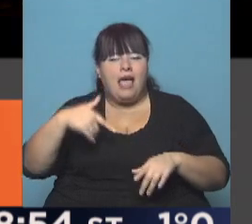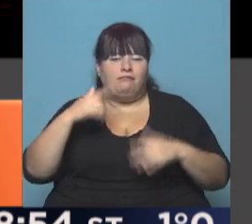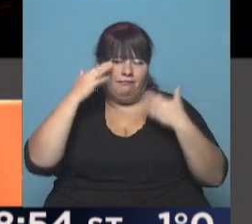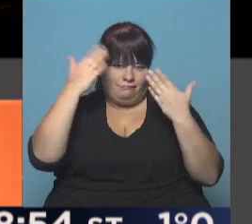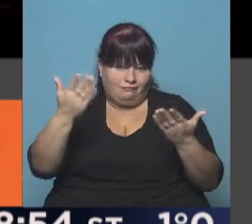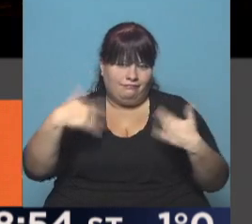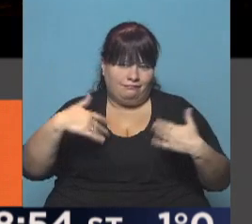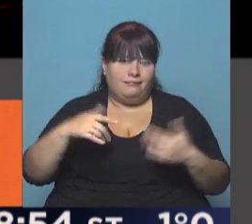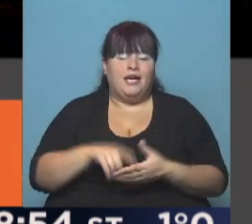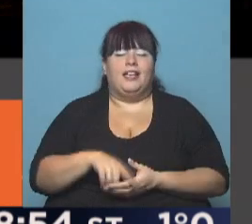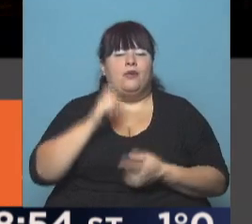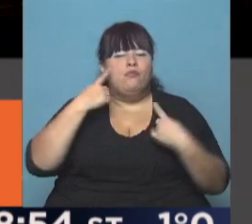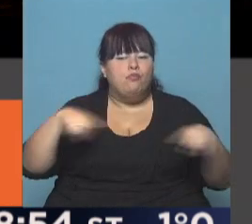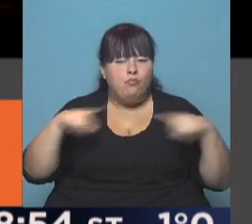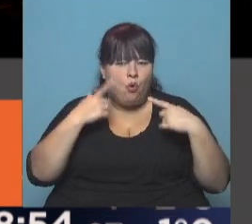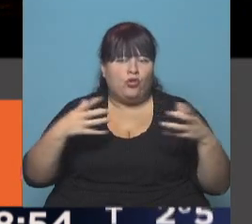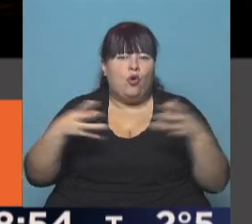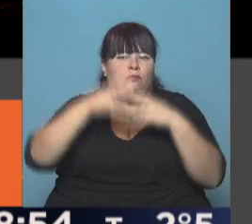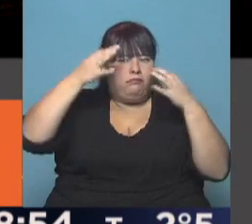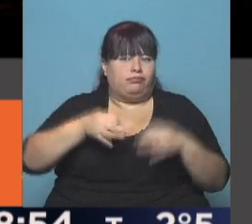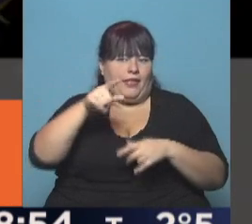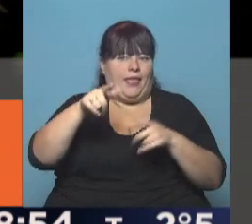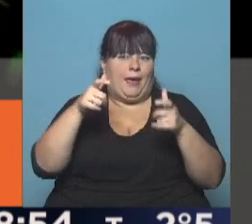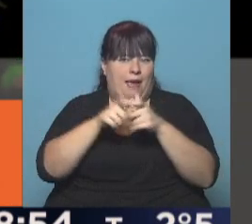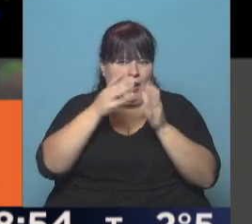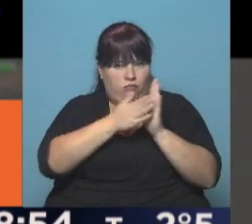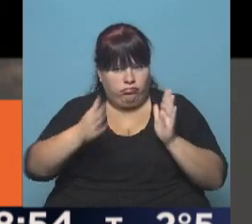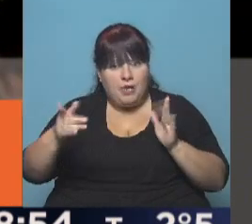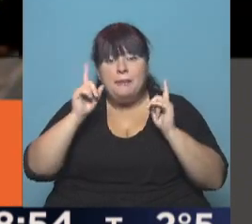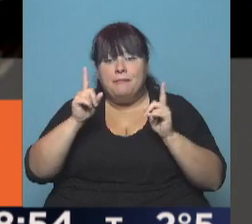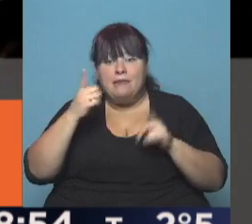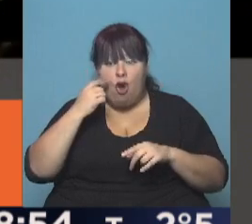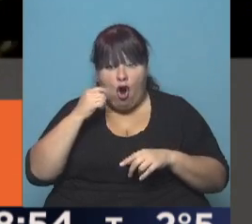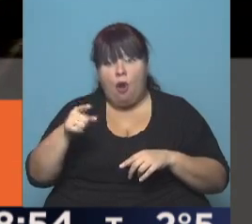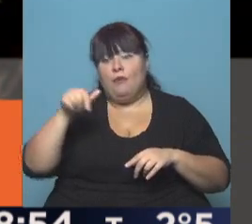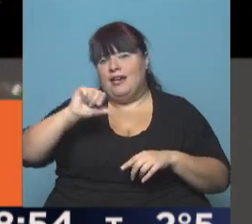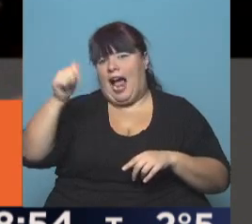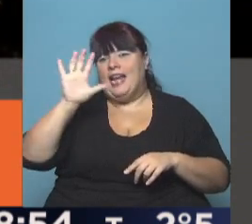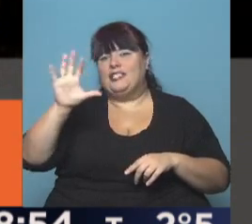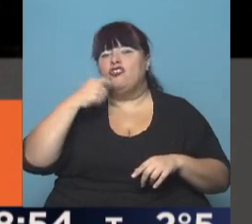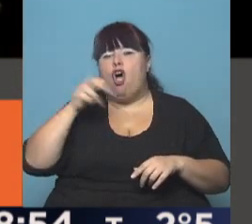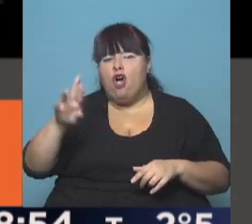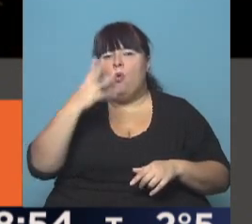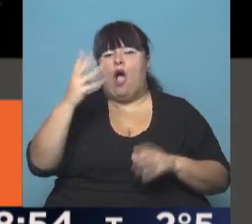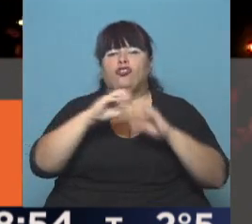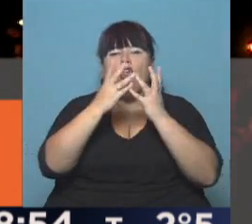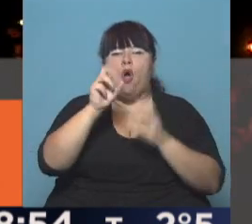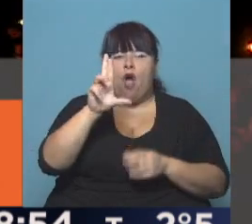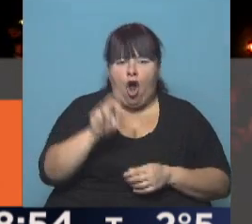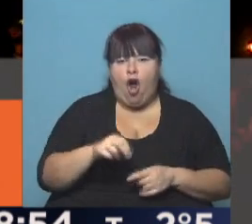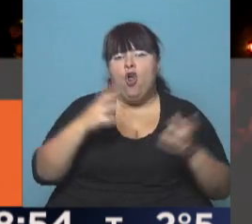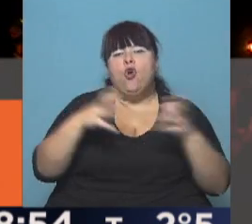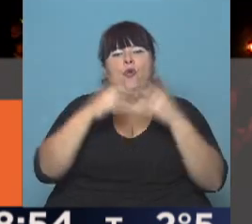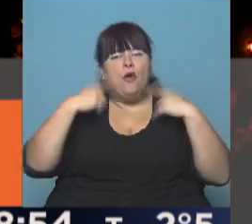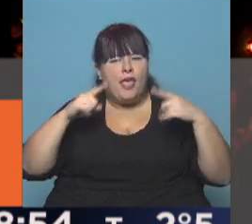debe la banda original de esta saga, el mismo John Williams, que tiene ganado 5 Oscar, 4 Globos de Oro y bandas